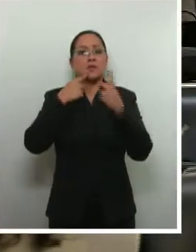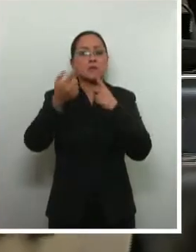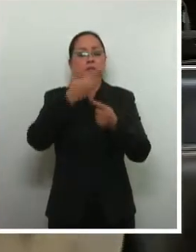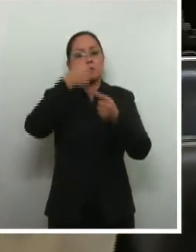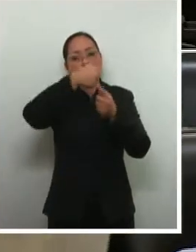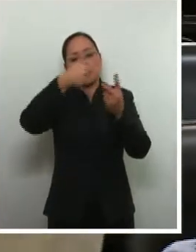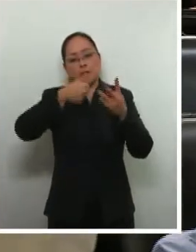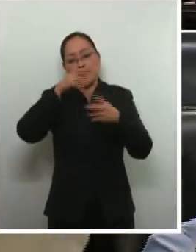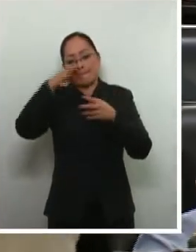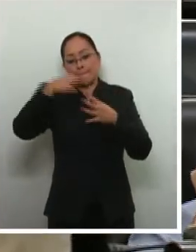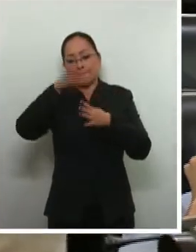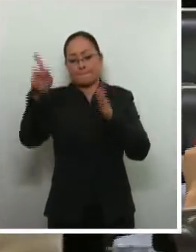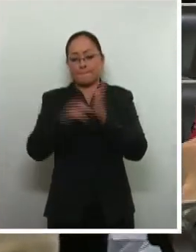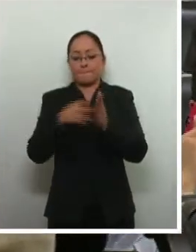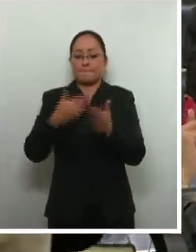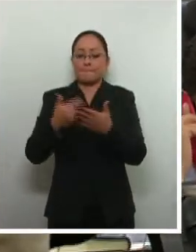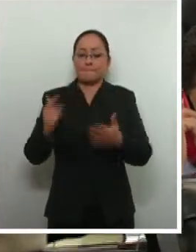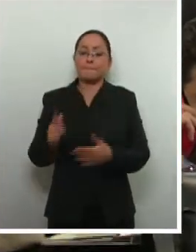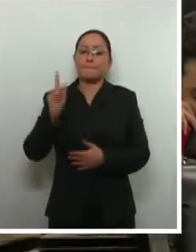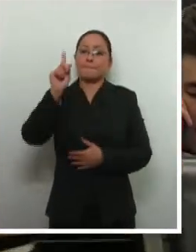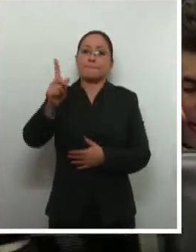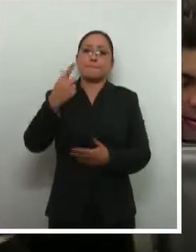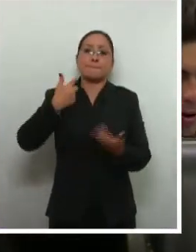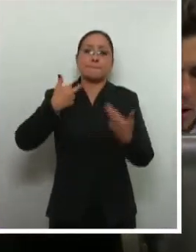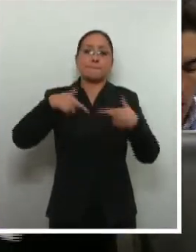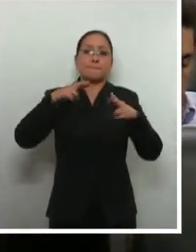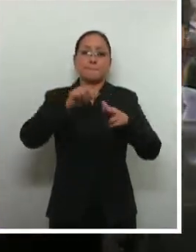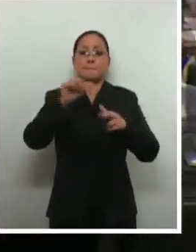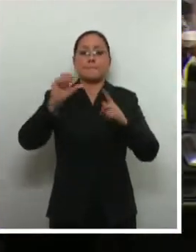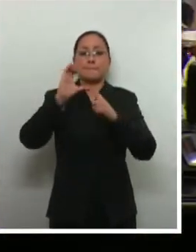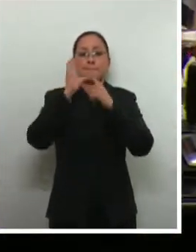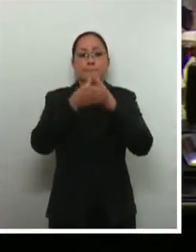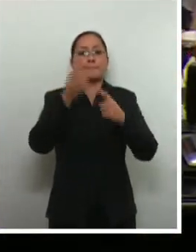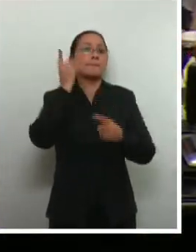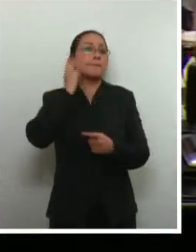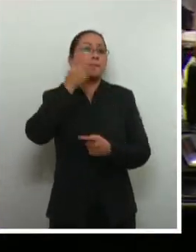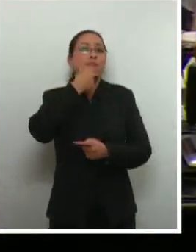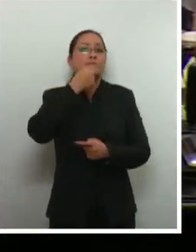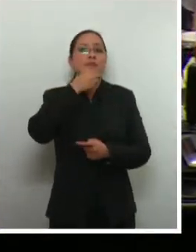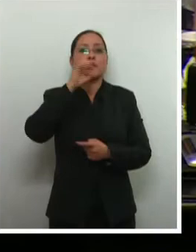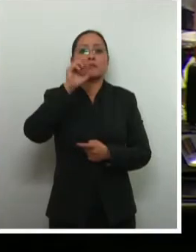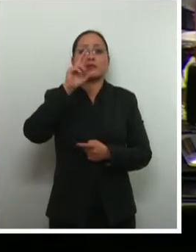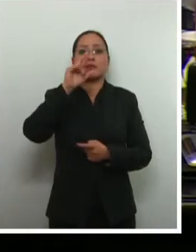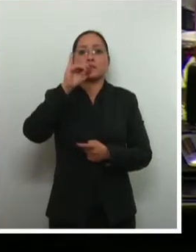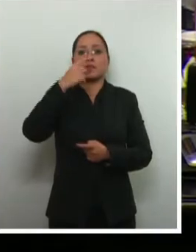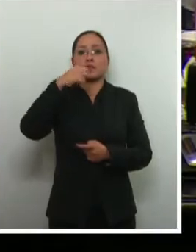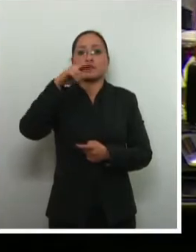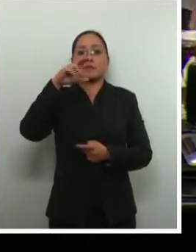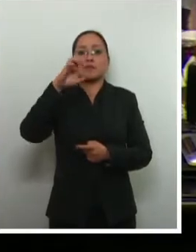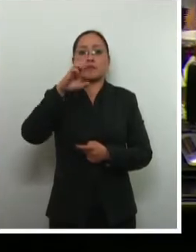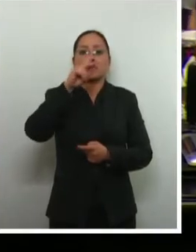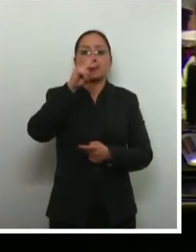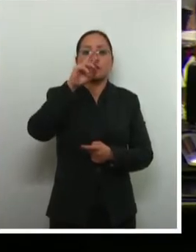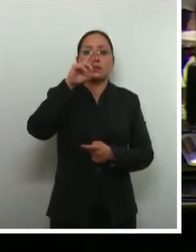lo particular. Tiene la palabra en nombre de la comisión el diputado Enrique Provencio.